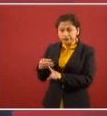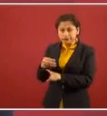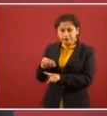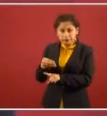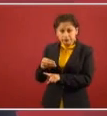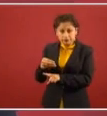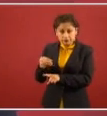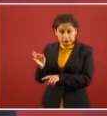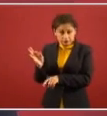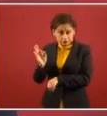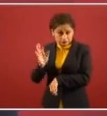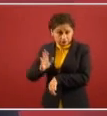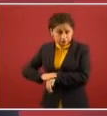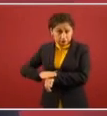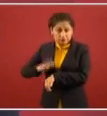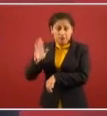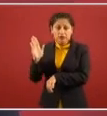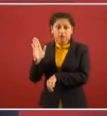graves.